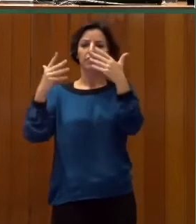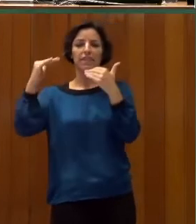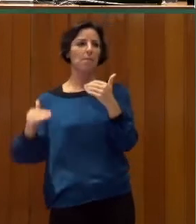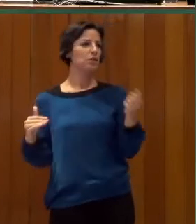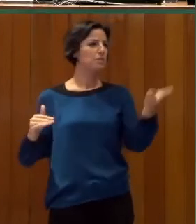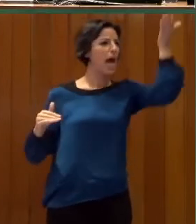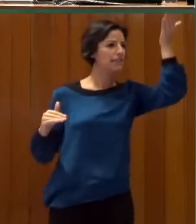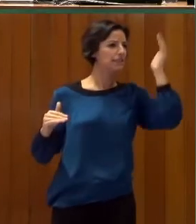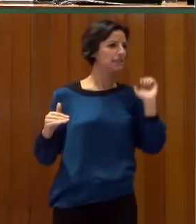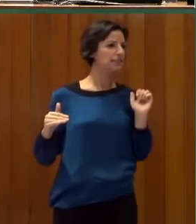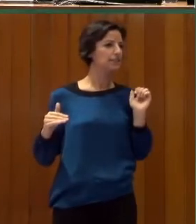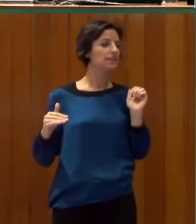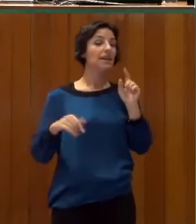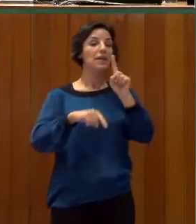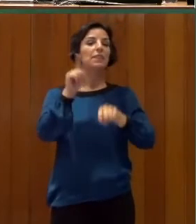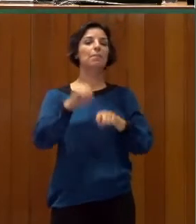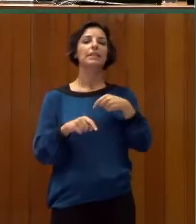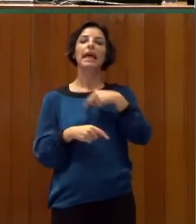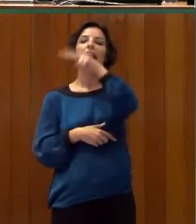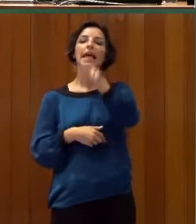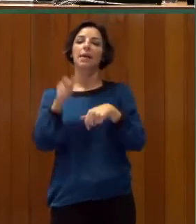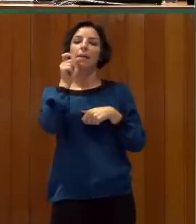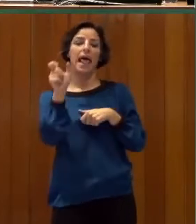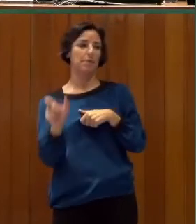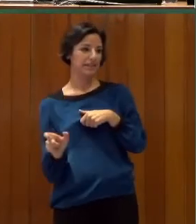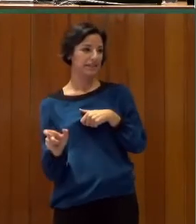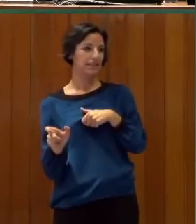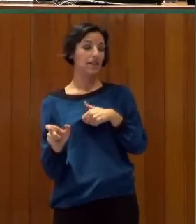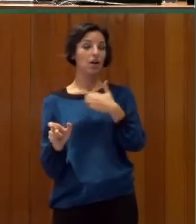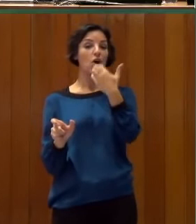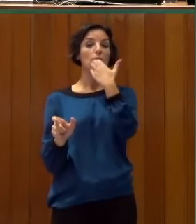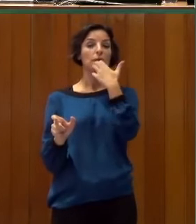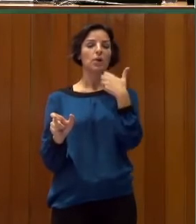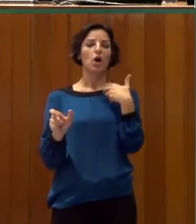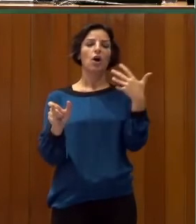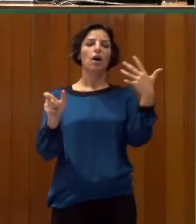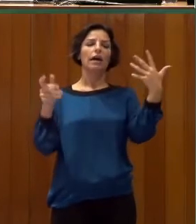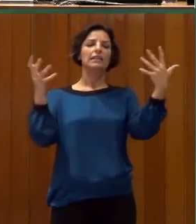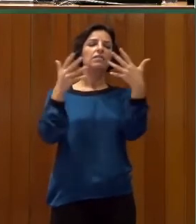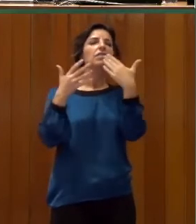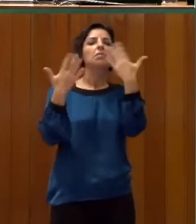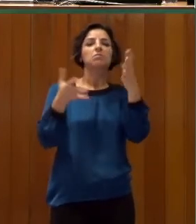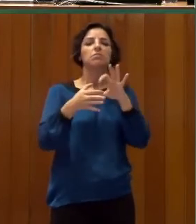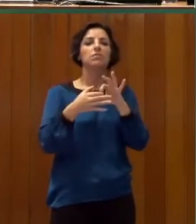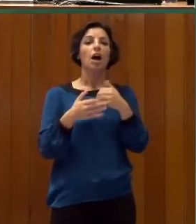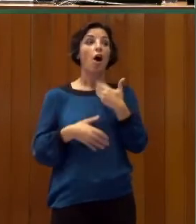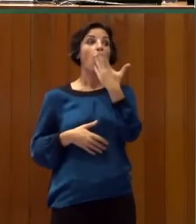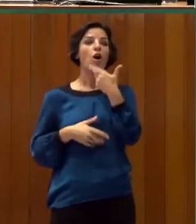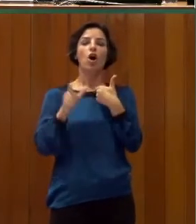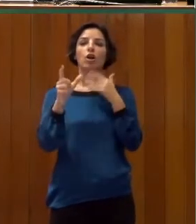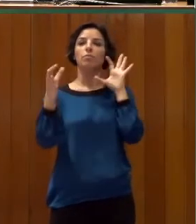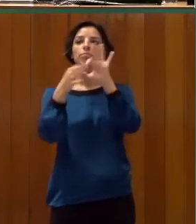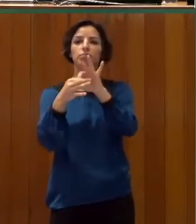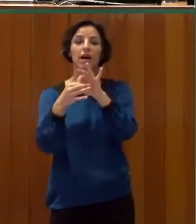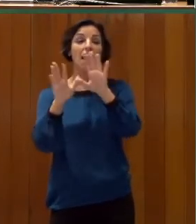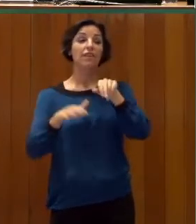la interferencia era relativa a la lectura de palabras y cuando la interferencia era relativa a nombrar el color, los bilingües